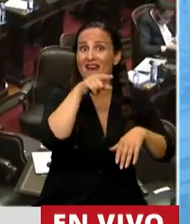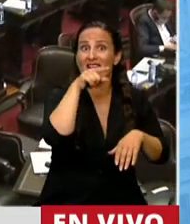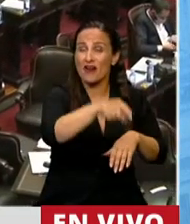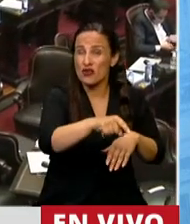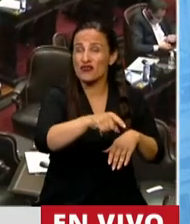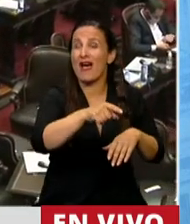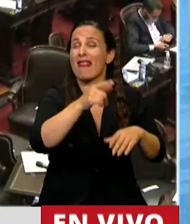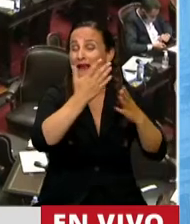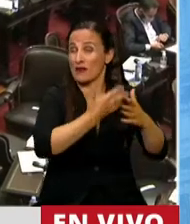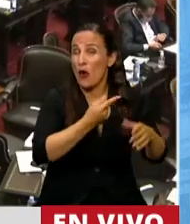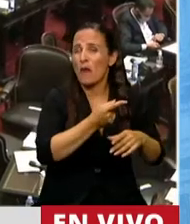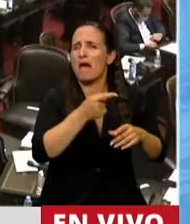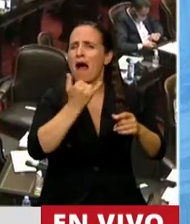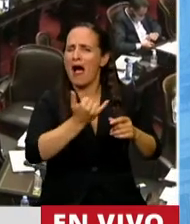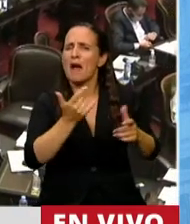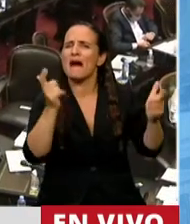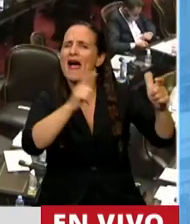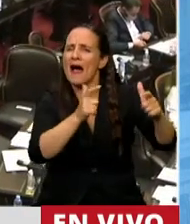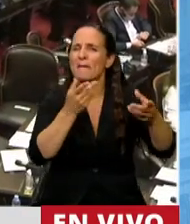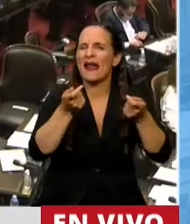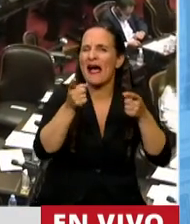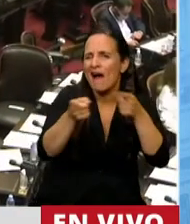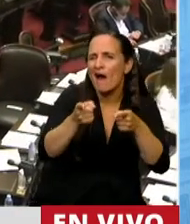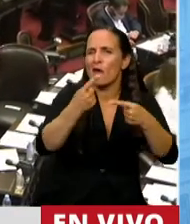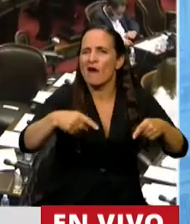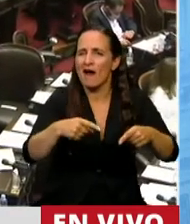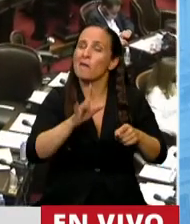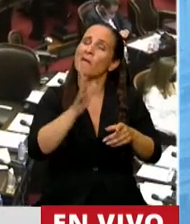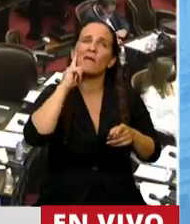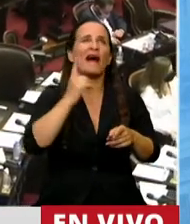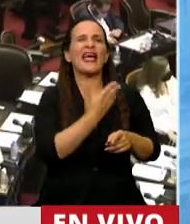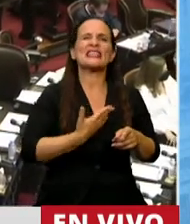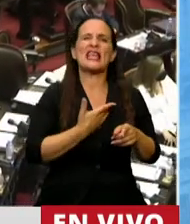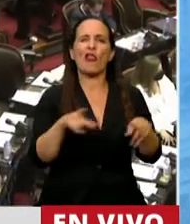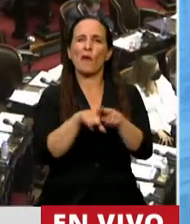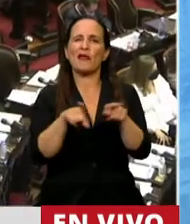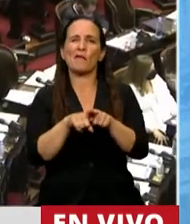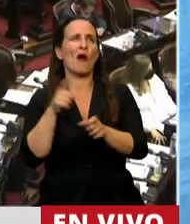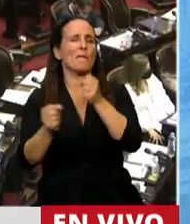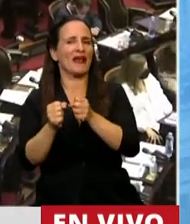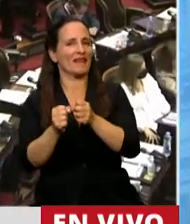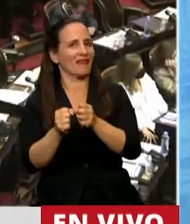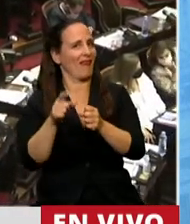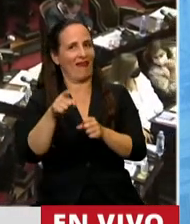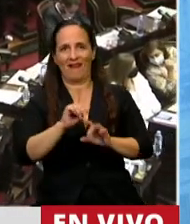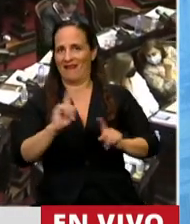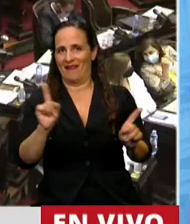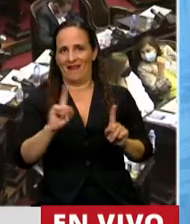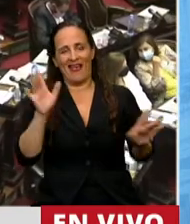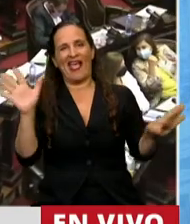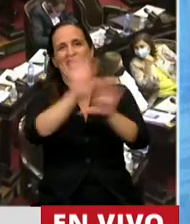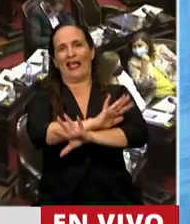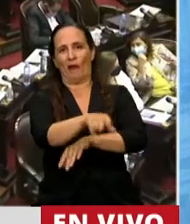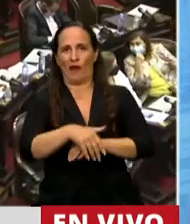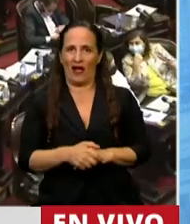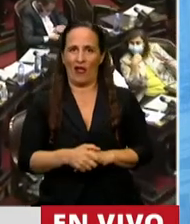Lawfare, pero se equivocaron. Pensaron que el Estado era como sus empresas, pensaron que podían hacer cualquier cosa y que no se iban a